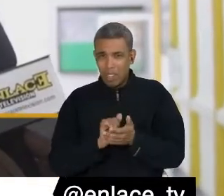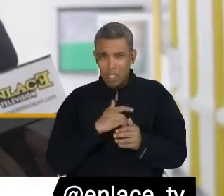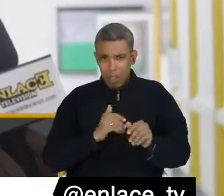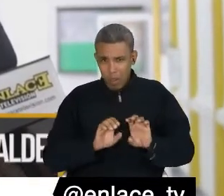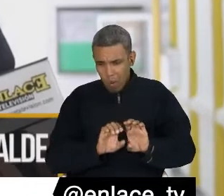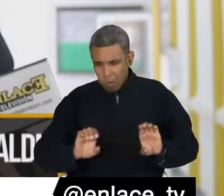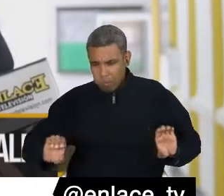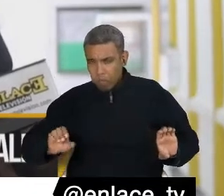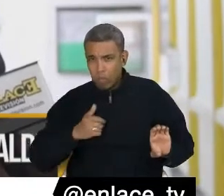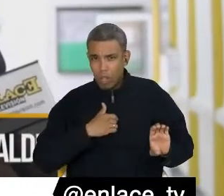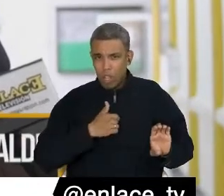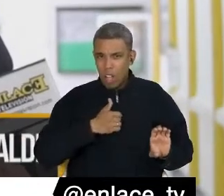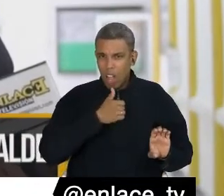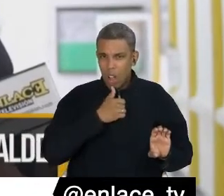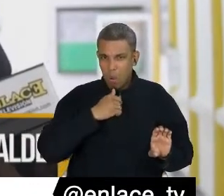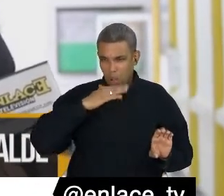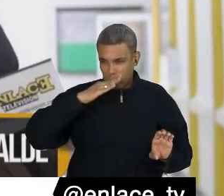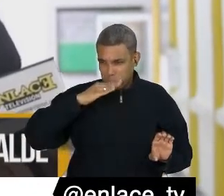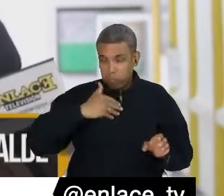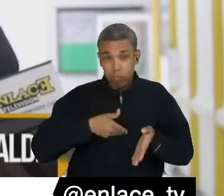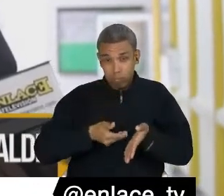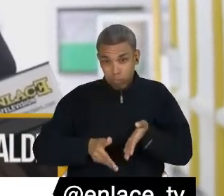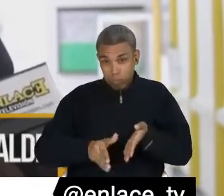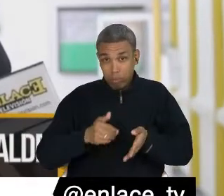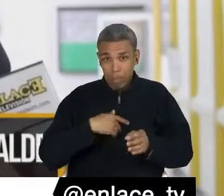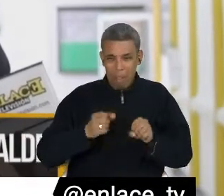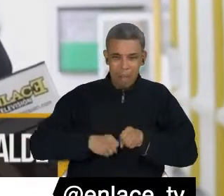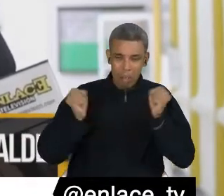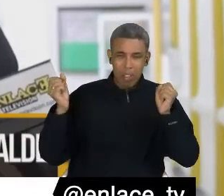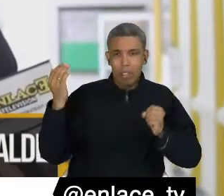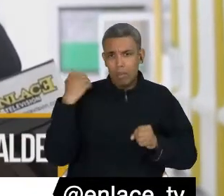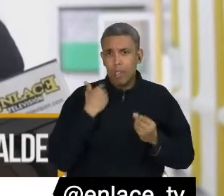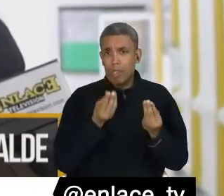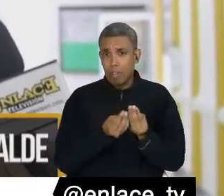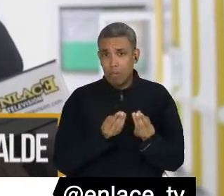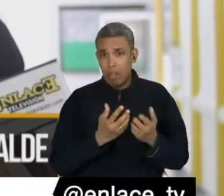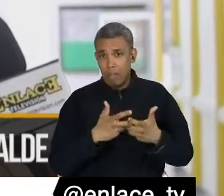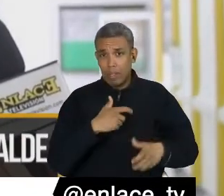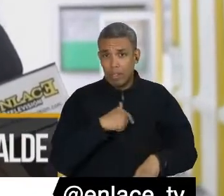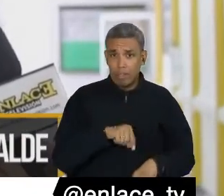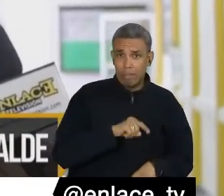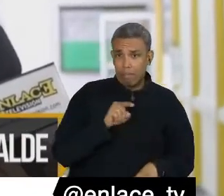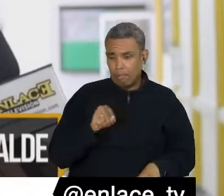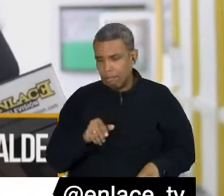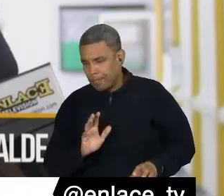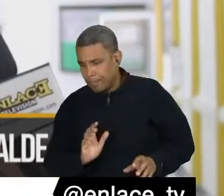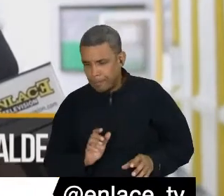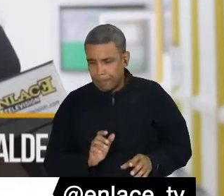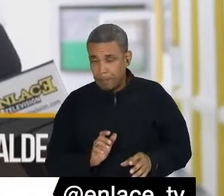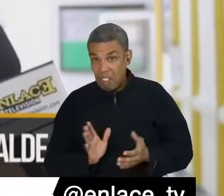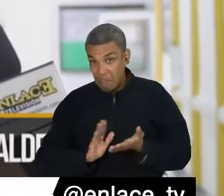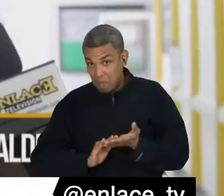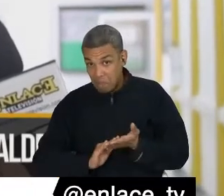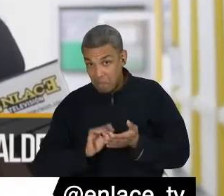aguas negras. Y los contratistas fueron a revisar y dejaron eso destapado. Entonces ya pues le pudimos